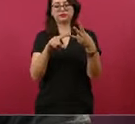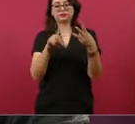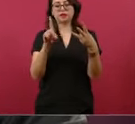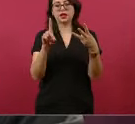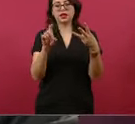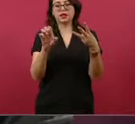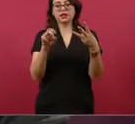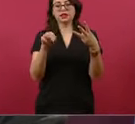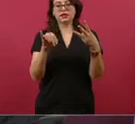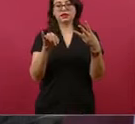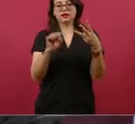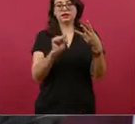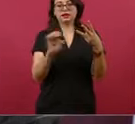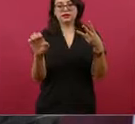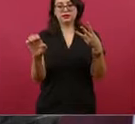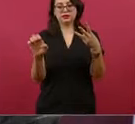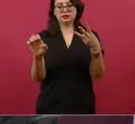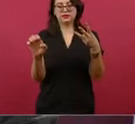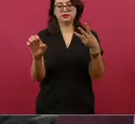Denise,